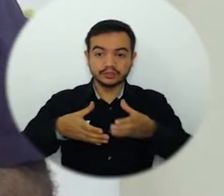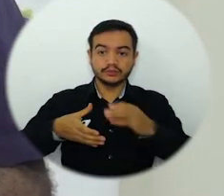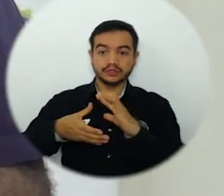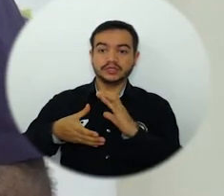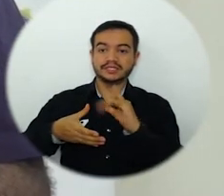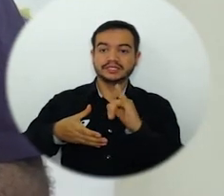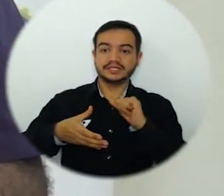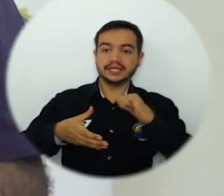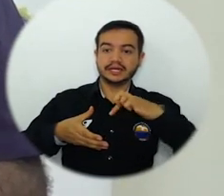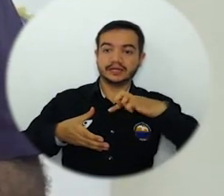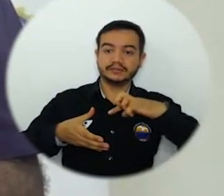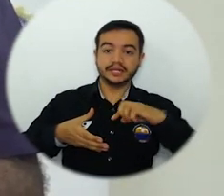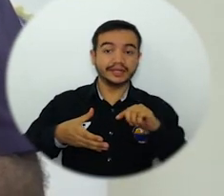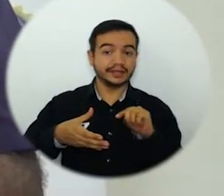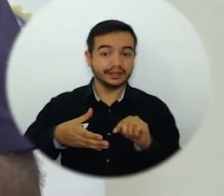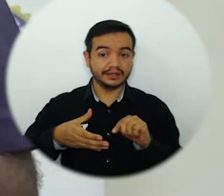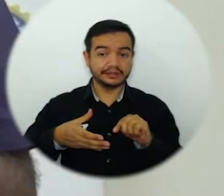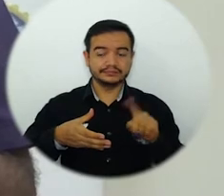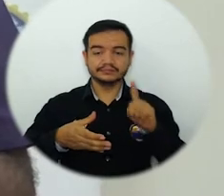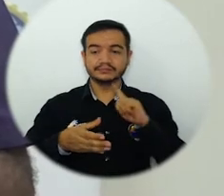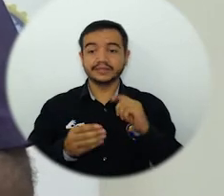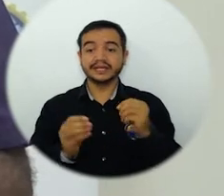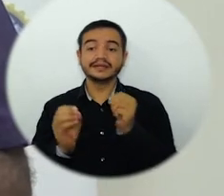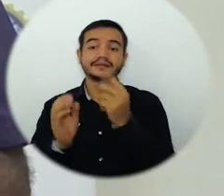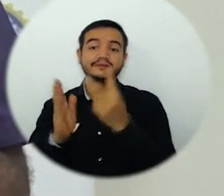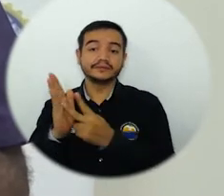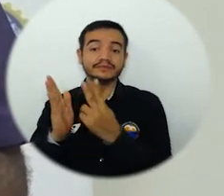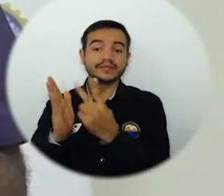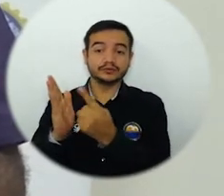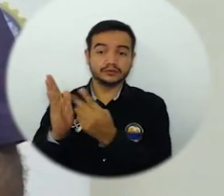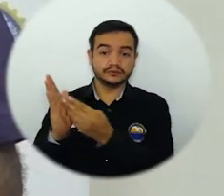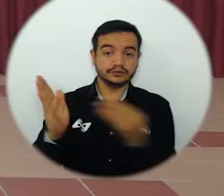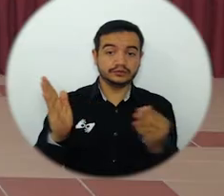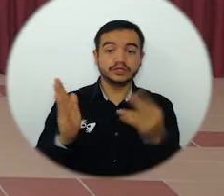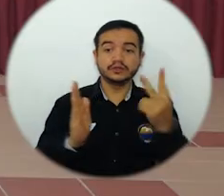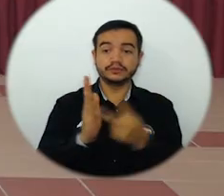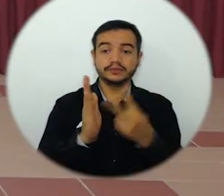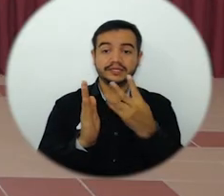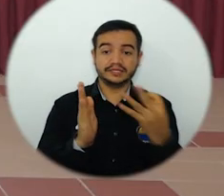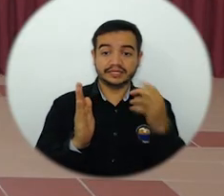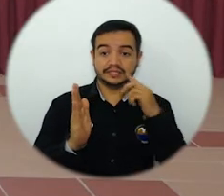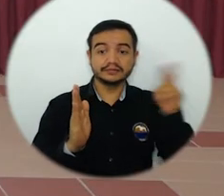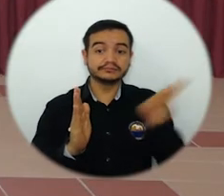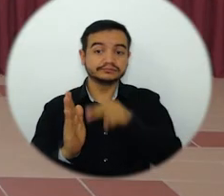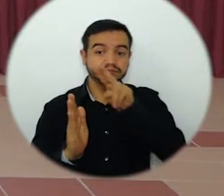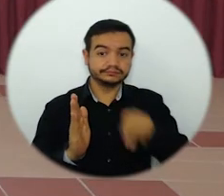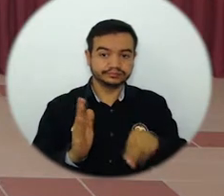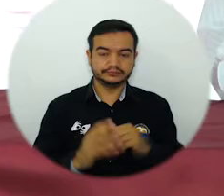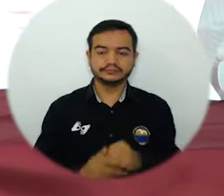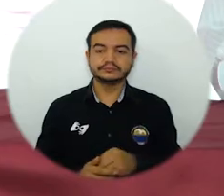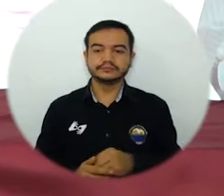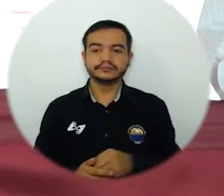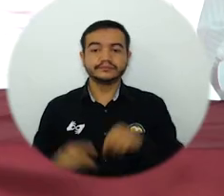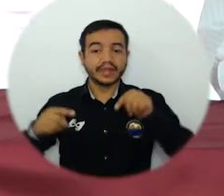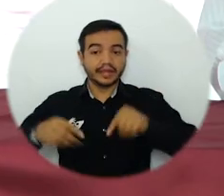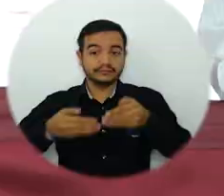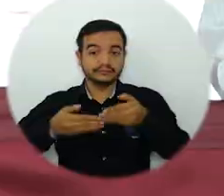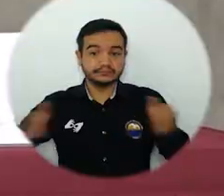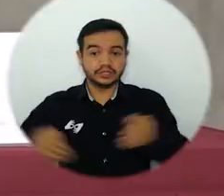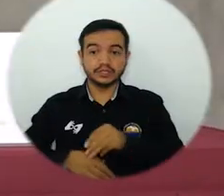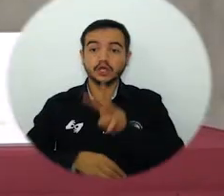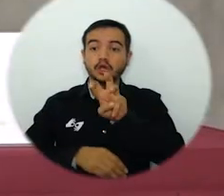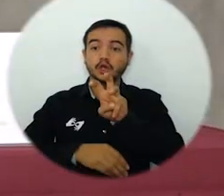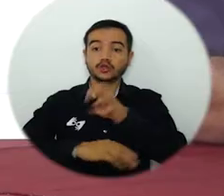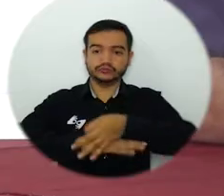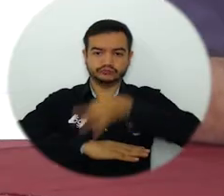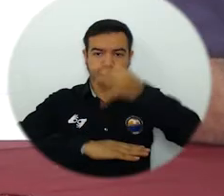asignación y reconocimiento de puntaje CIARP para el periodo 2021-2023. La apertura se dio a las 8 en punto de la mañana,